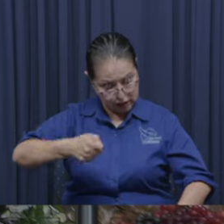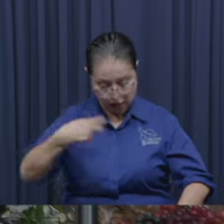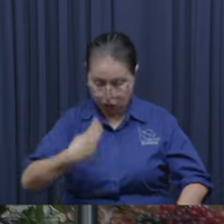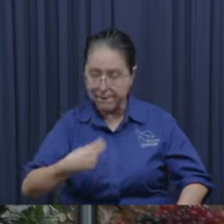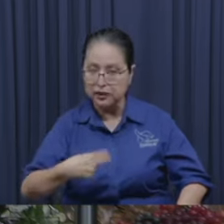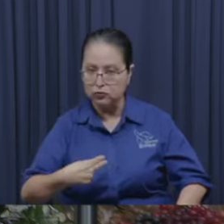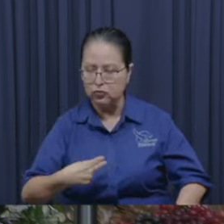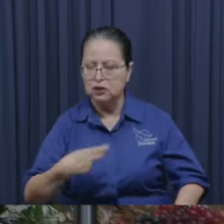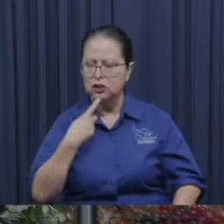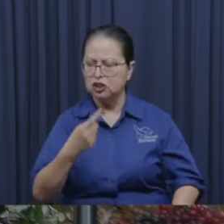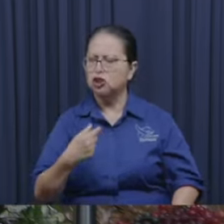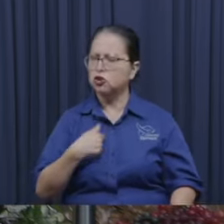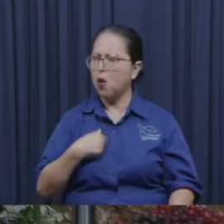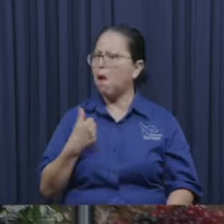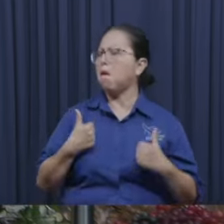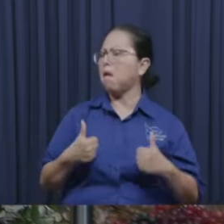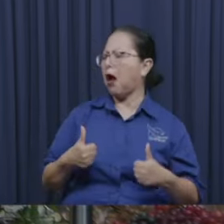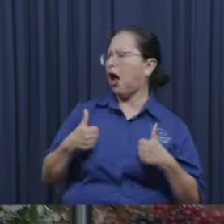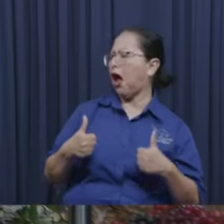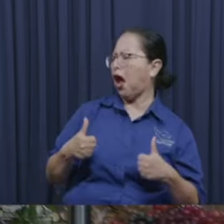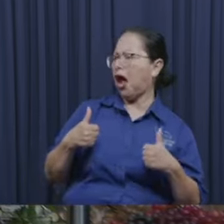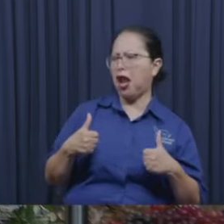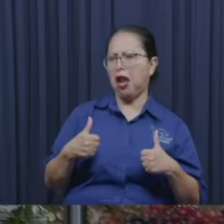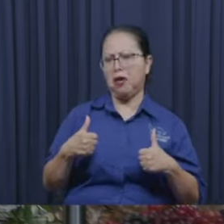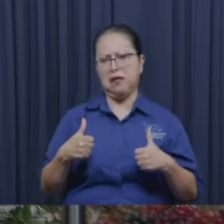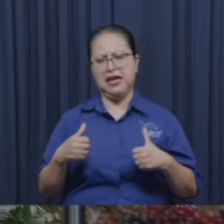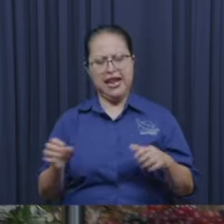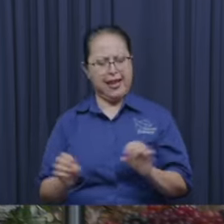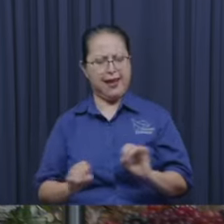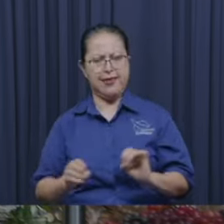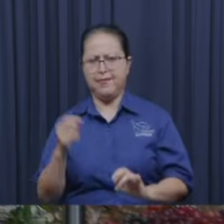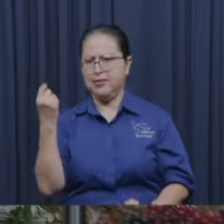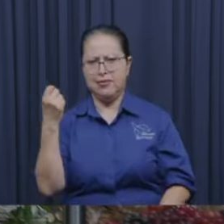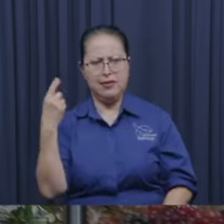No yo soy una mansa paloma Lo que pasa que no me comprenden